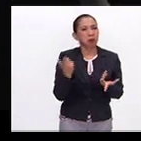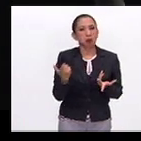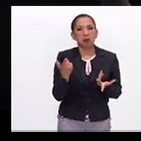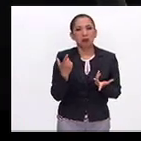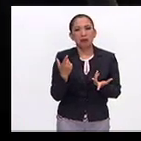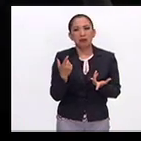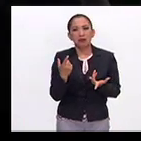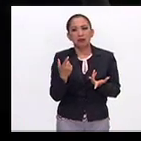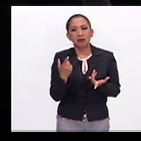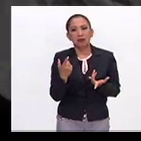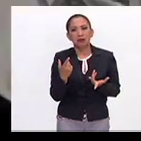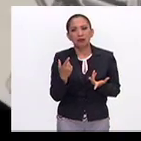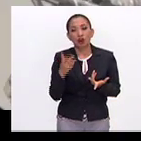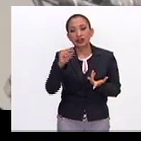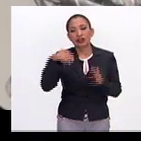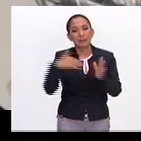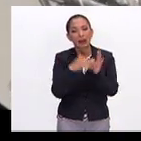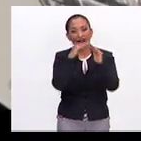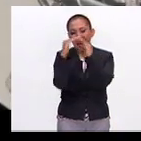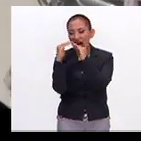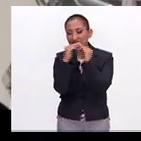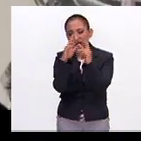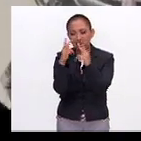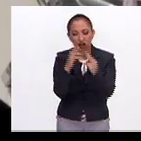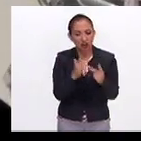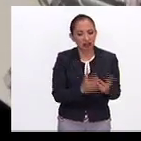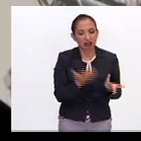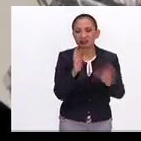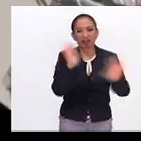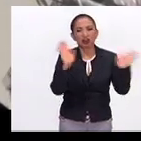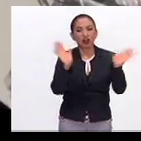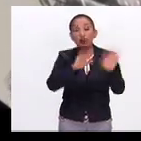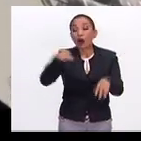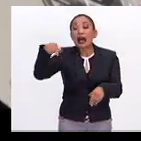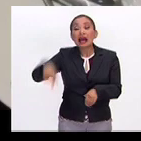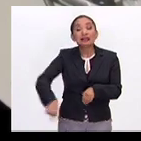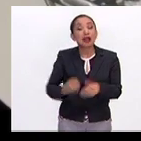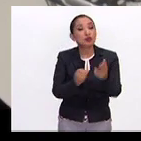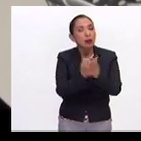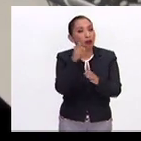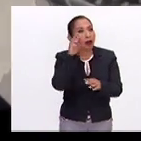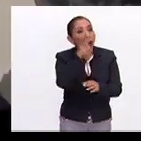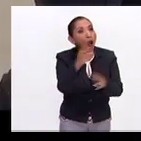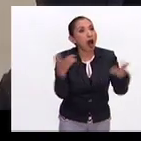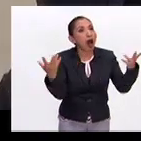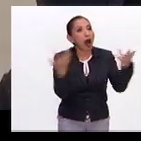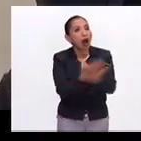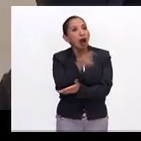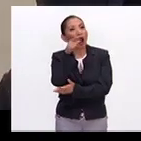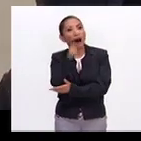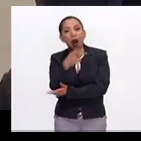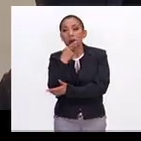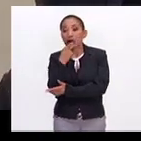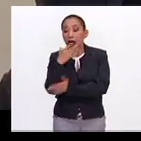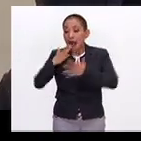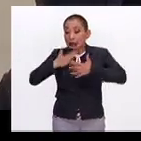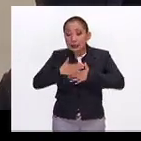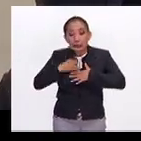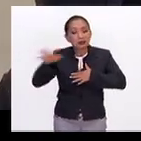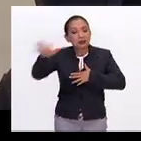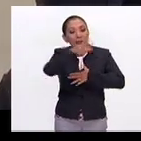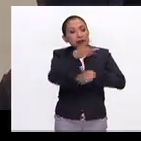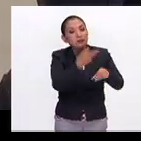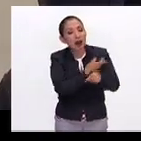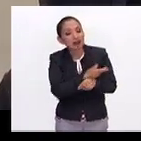las 80,000 tacitas rotas que están en Los Ángeles. No, le va a encontrar un Ai Weiwei que realmente está hablando de nuestra